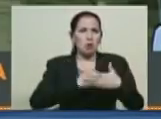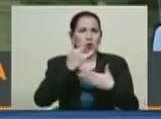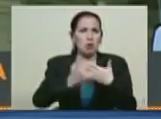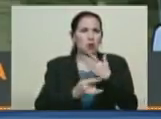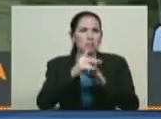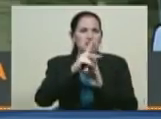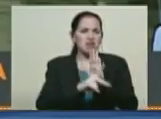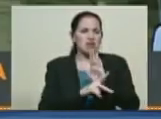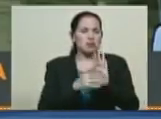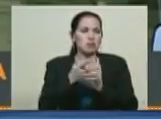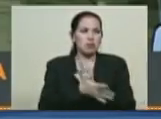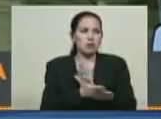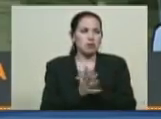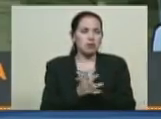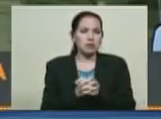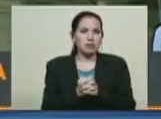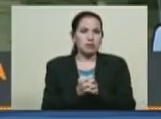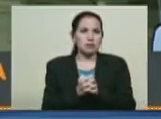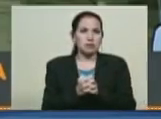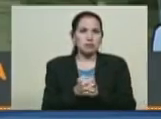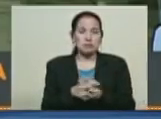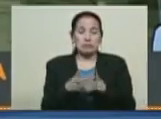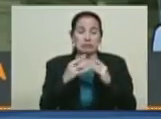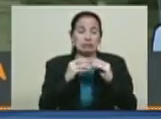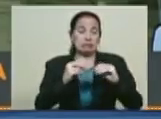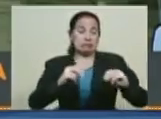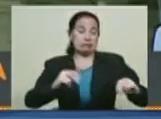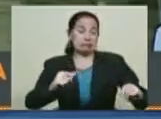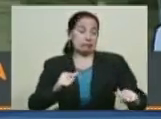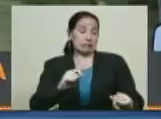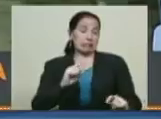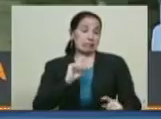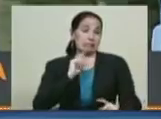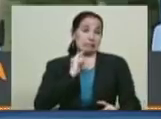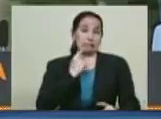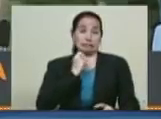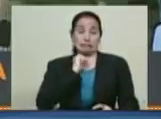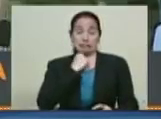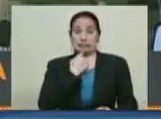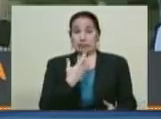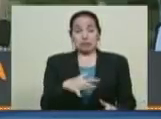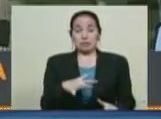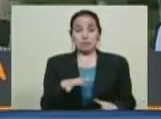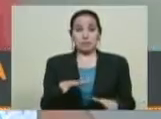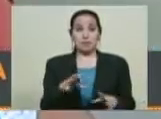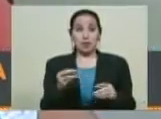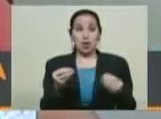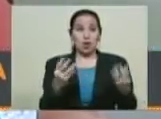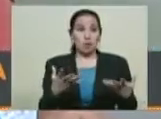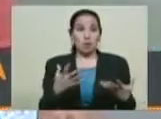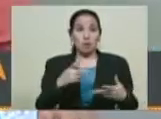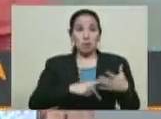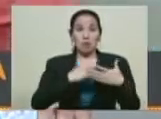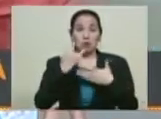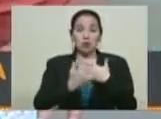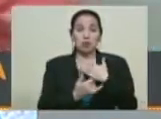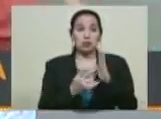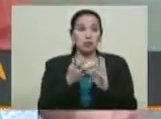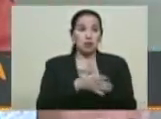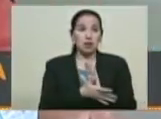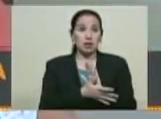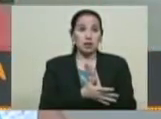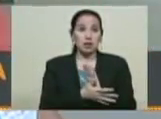el agua que queda muy, muy, muy salada y que debe ser regresada al mar? ¿Cuál es el proyecto que hay? El proyecto, mi comandante, aquí hay el